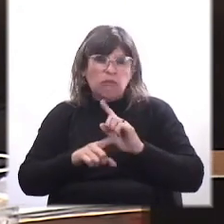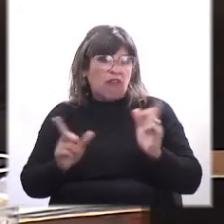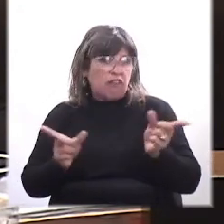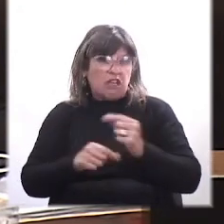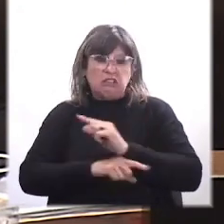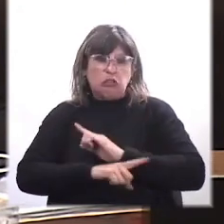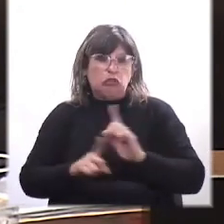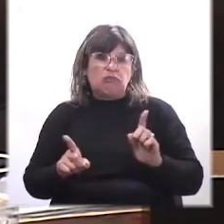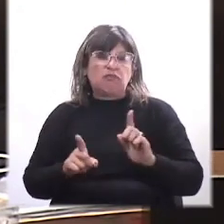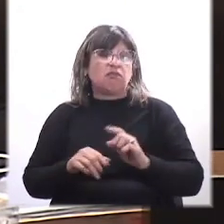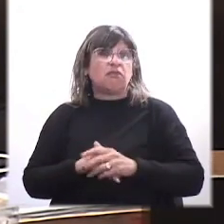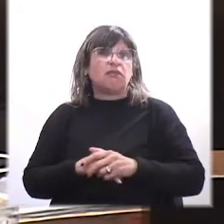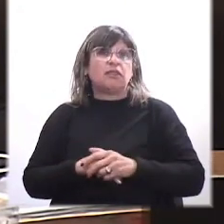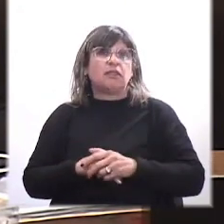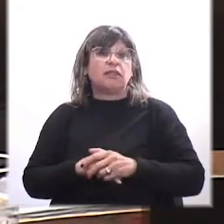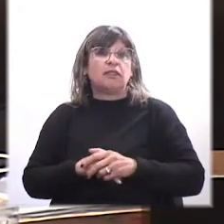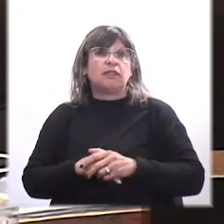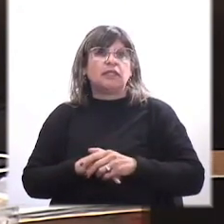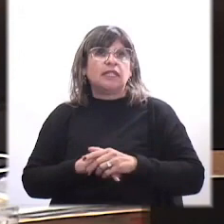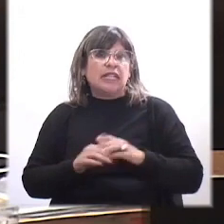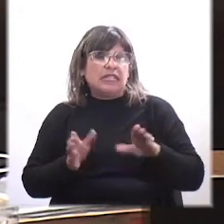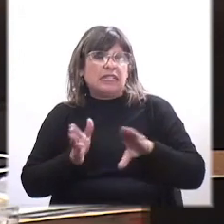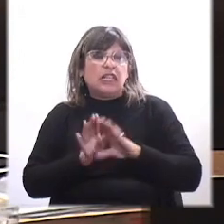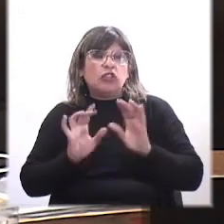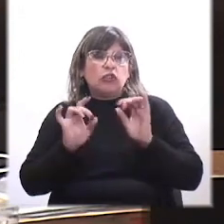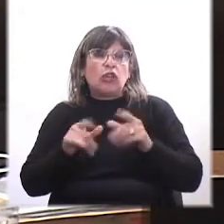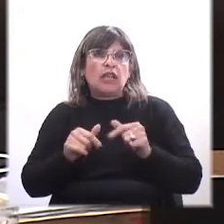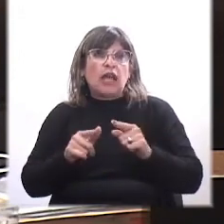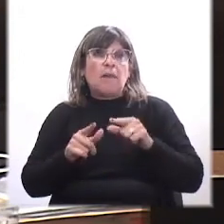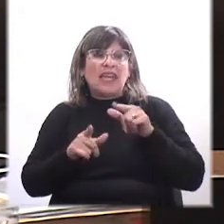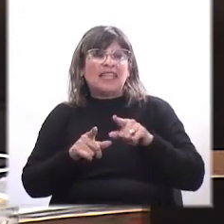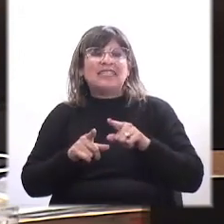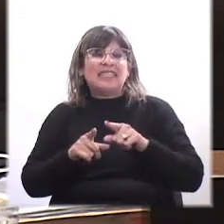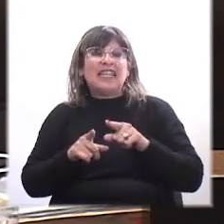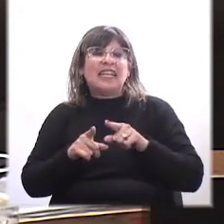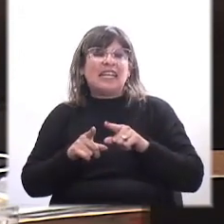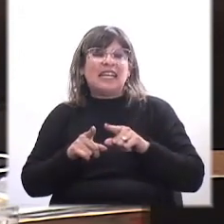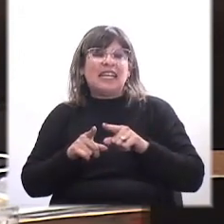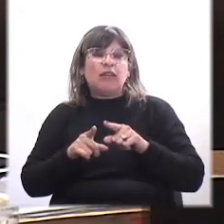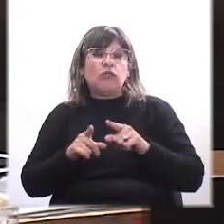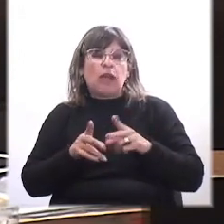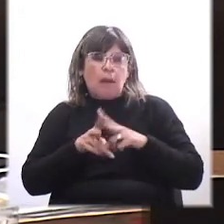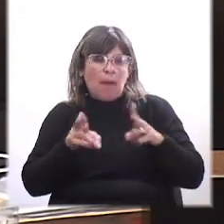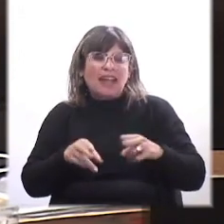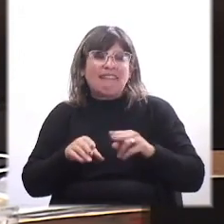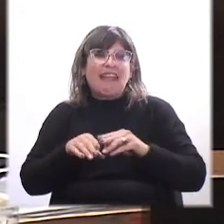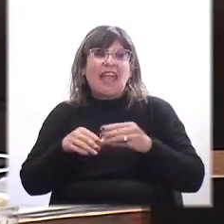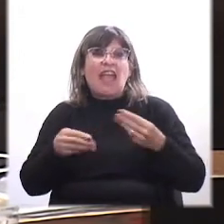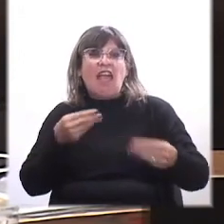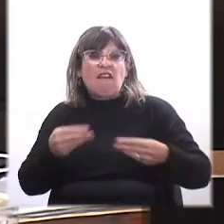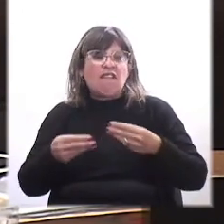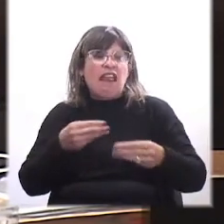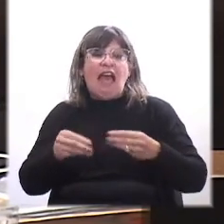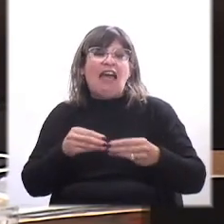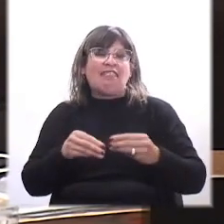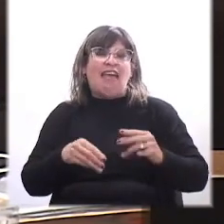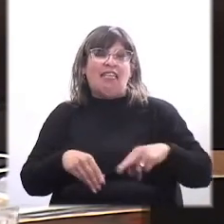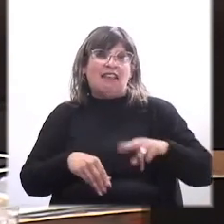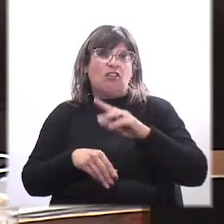finalizar y se dragó solamente la parte blanda del Río de la Plata. La zona